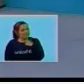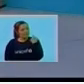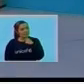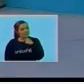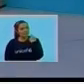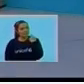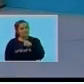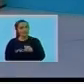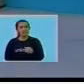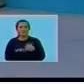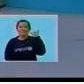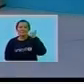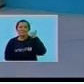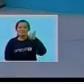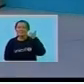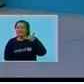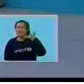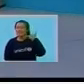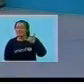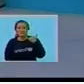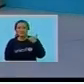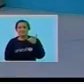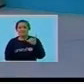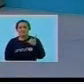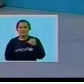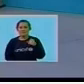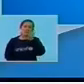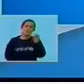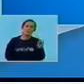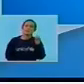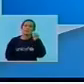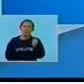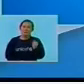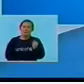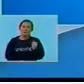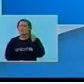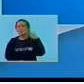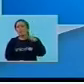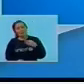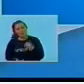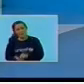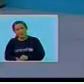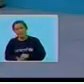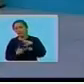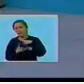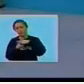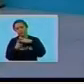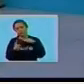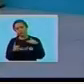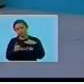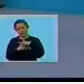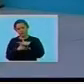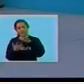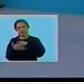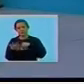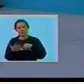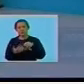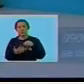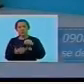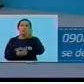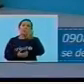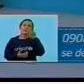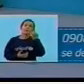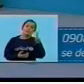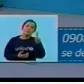Falta. Hay que llamar al 0908-9040 por 50 pesos. Por única vez se van a debitar de su cuenta de Antel, o 0908-9041 para